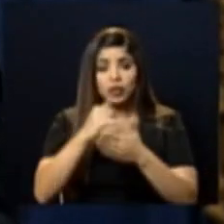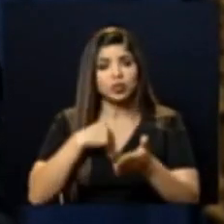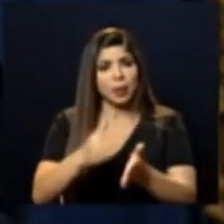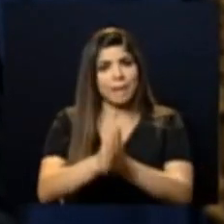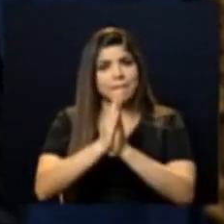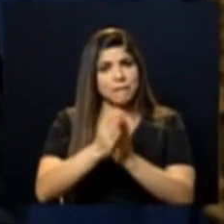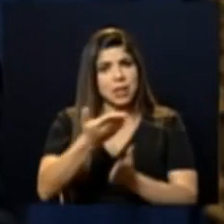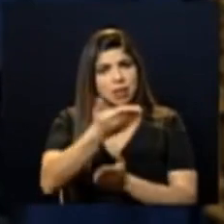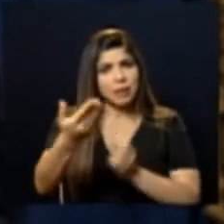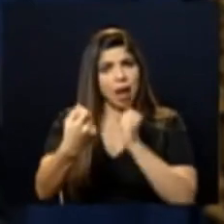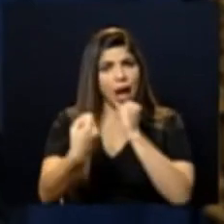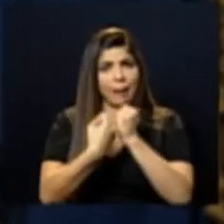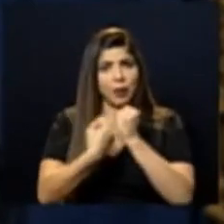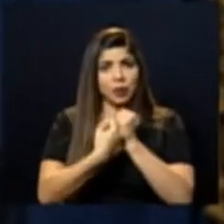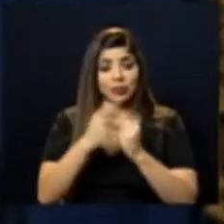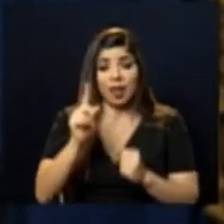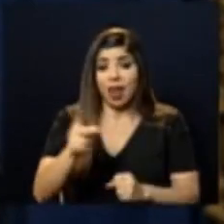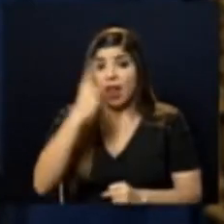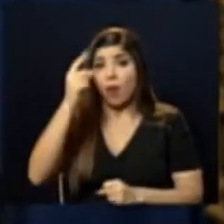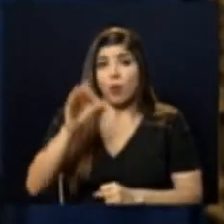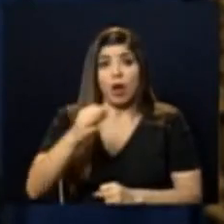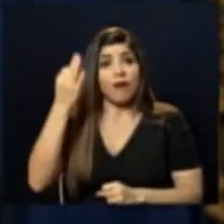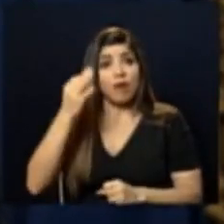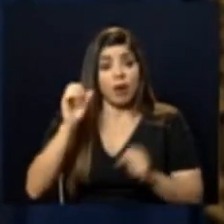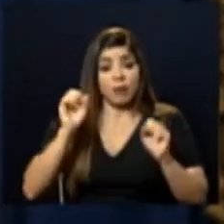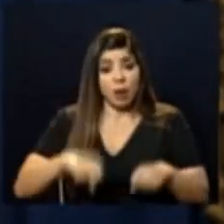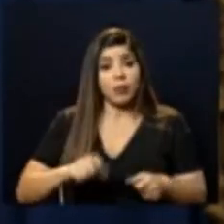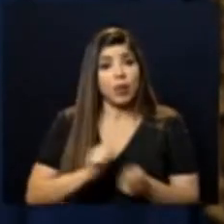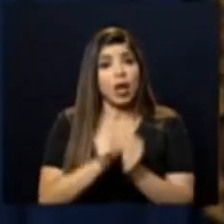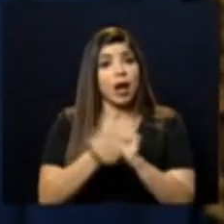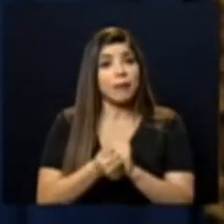apoyo. Solo así las cosas cambiarán.